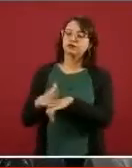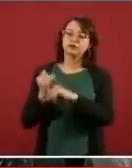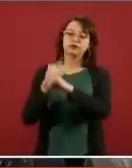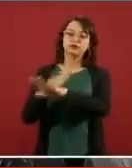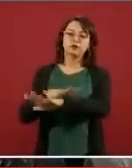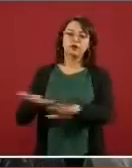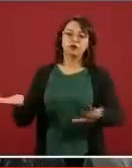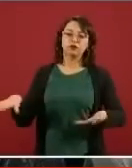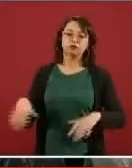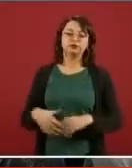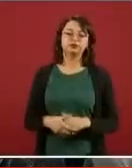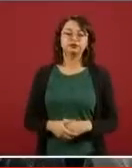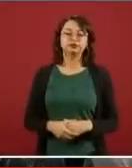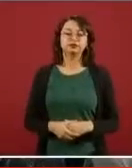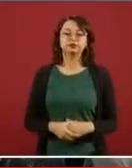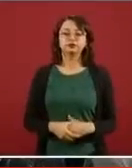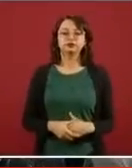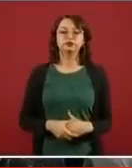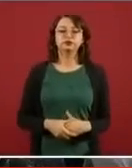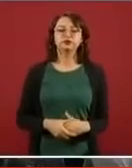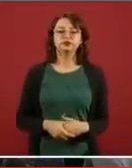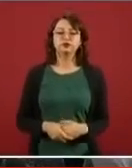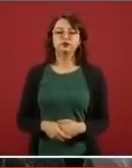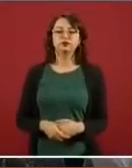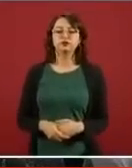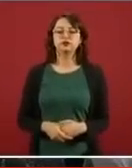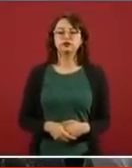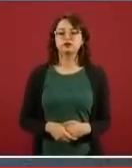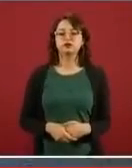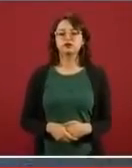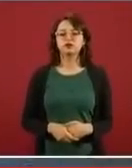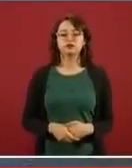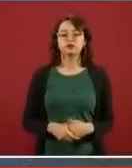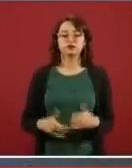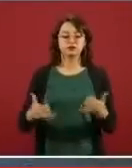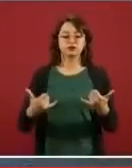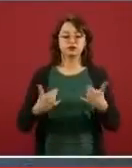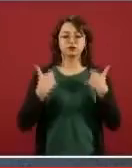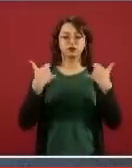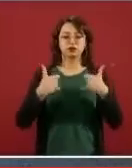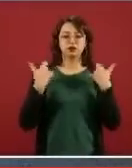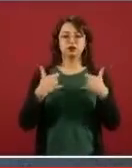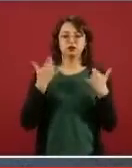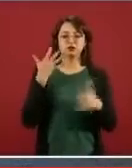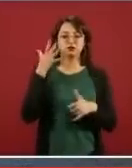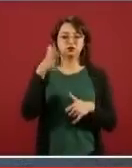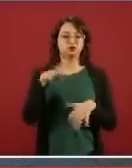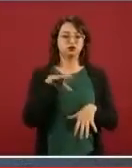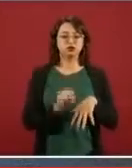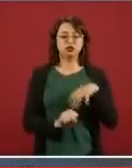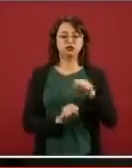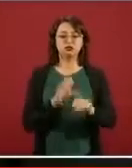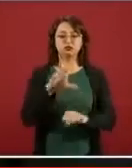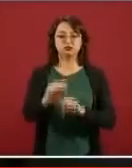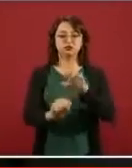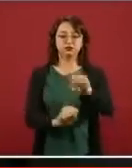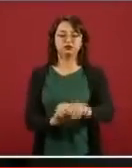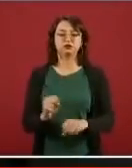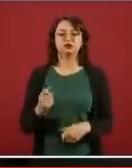ay y jóvenes construyendo el futuro hay becas